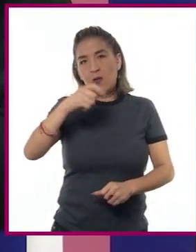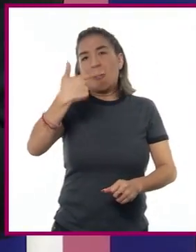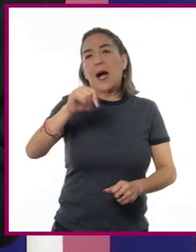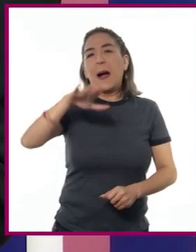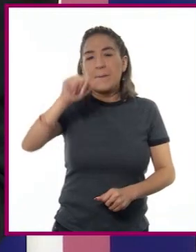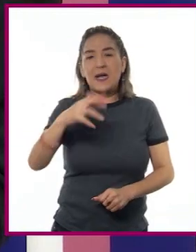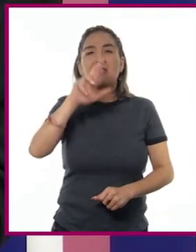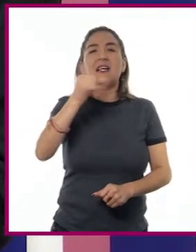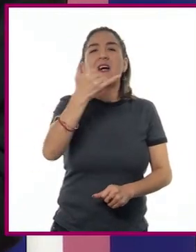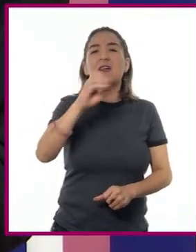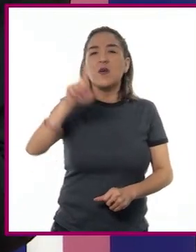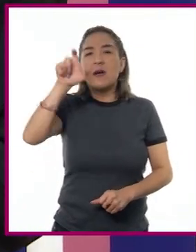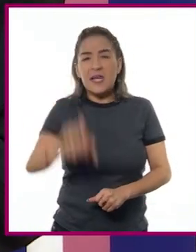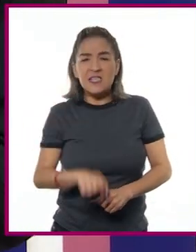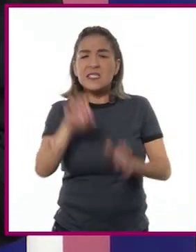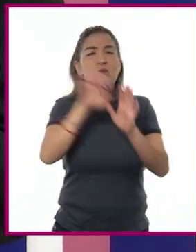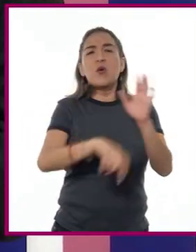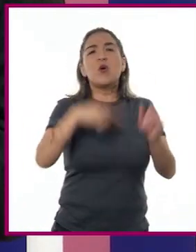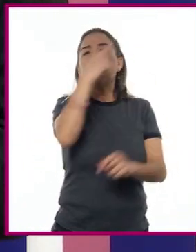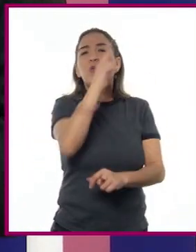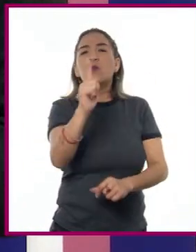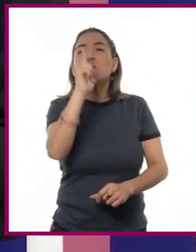o como es la luz, ¿no? La luz son